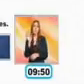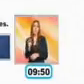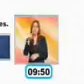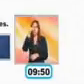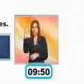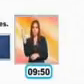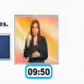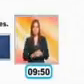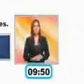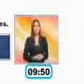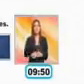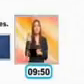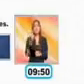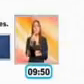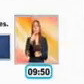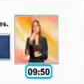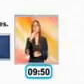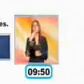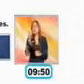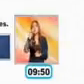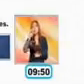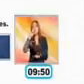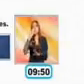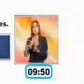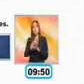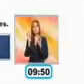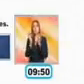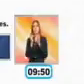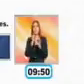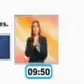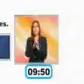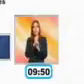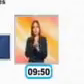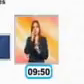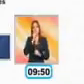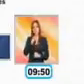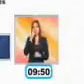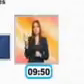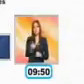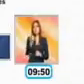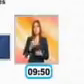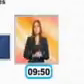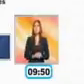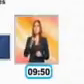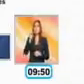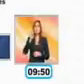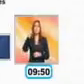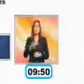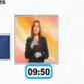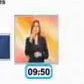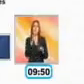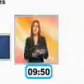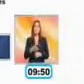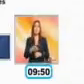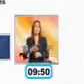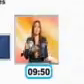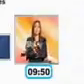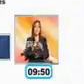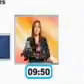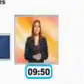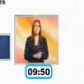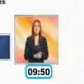bueno, utilizar de forma responsable las redes, siempre lo hemos dicho. Sí, eso es básico, ¿no? De entrada. Así es.